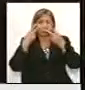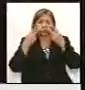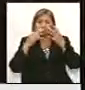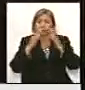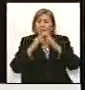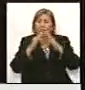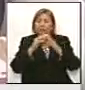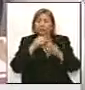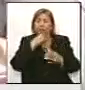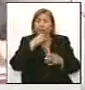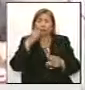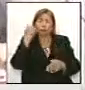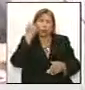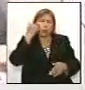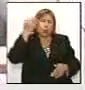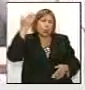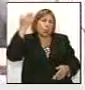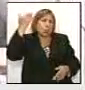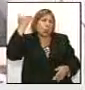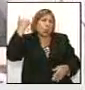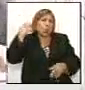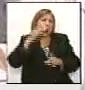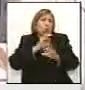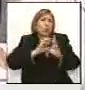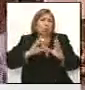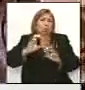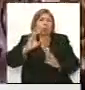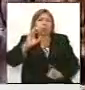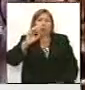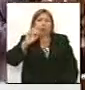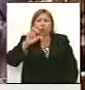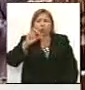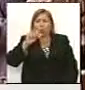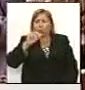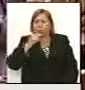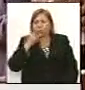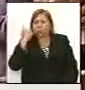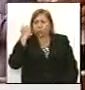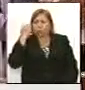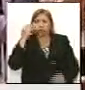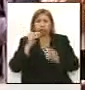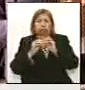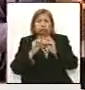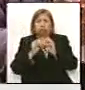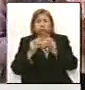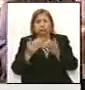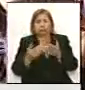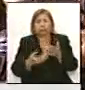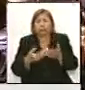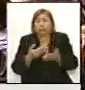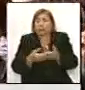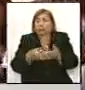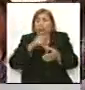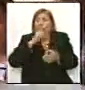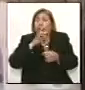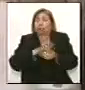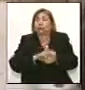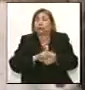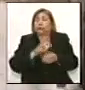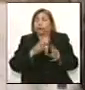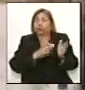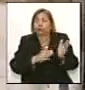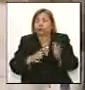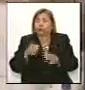casona de arquitectura colonial para ver el avance del proyecto de restauración. Se han cumplido a la fecha con todos los